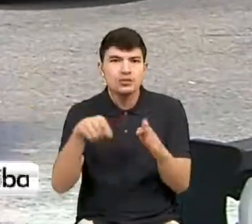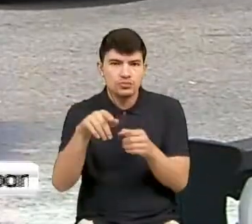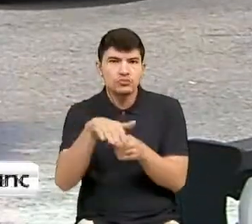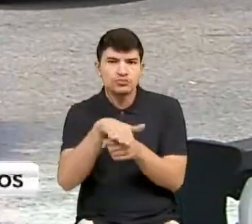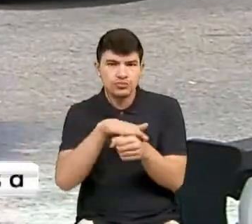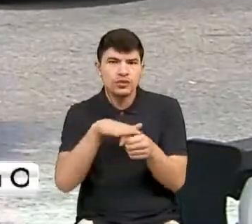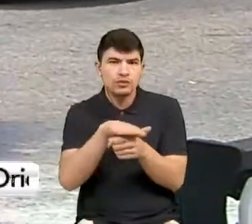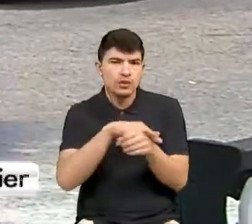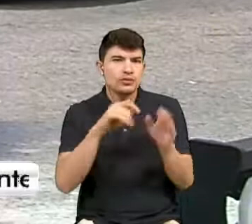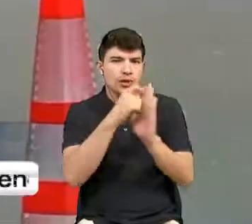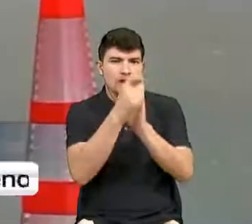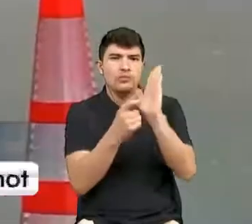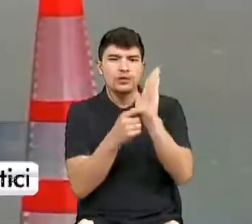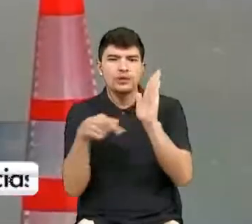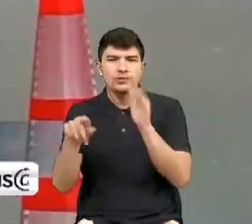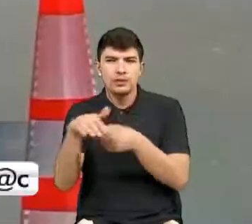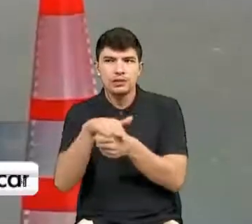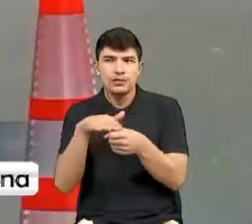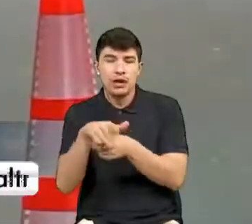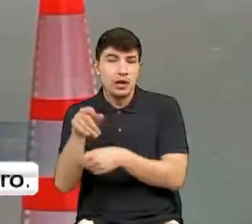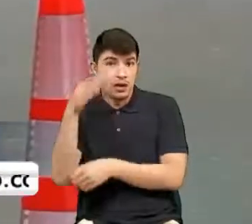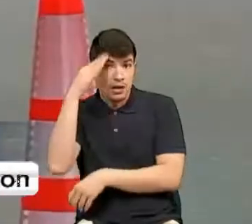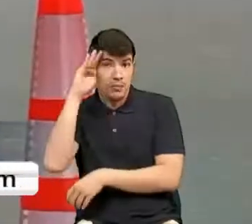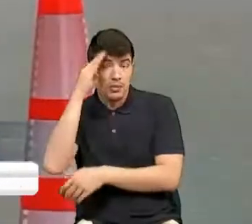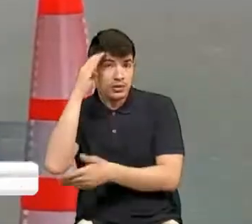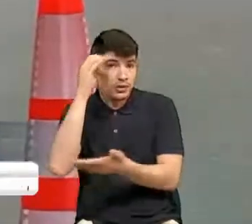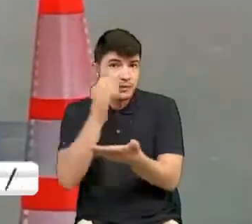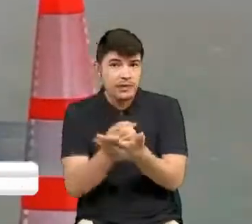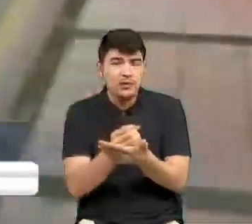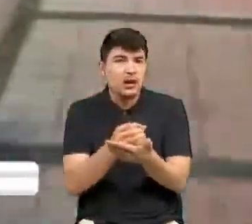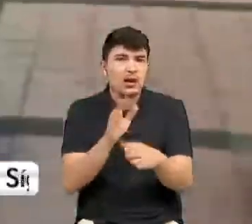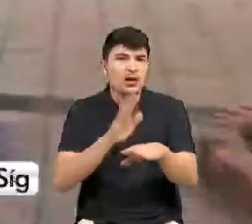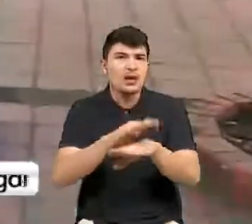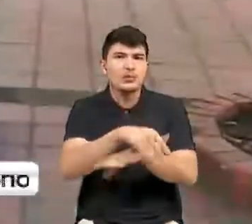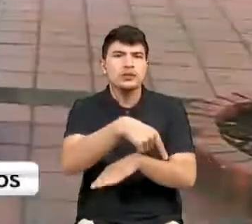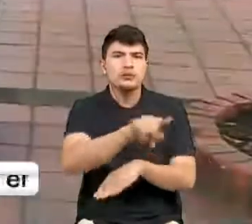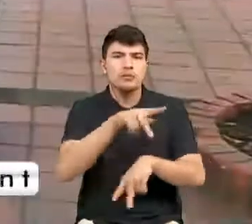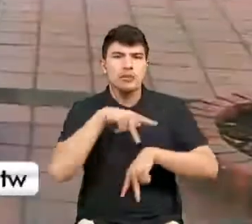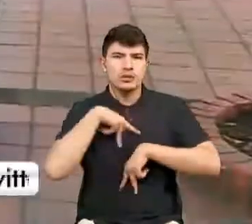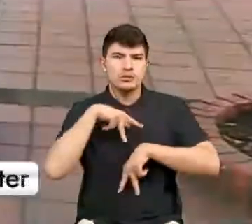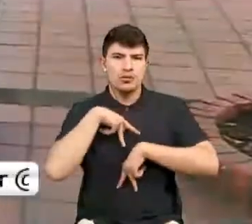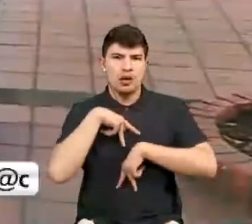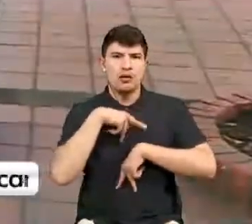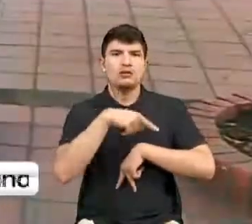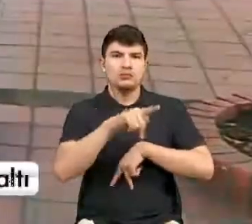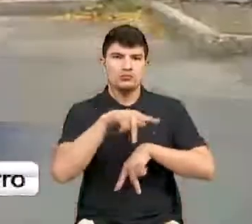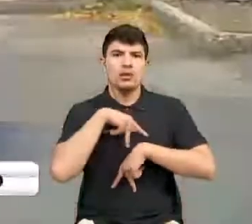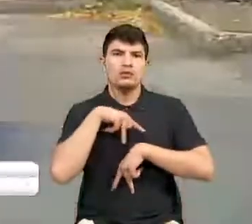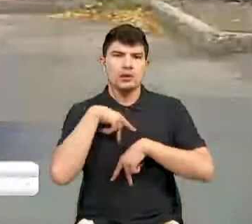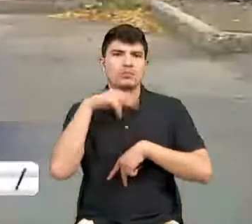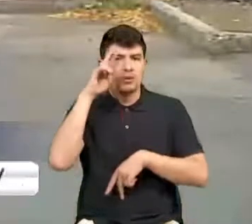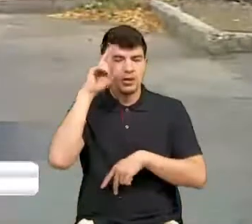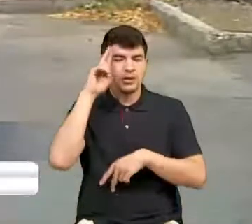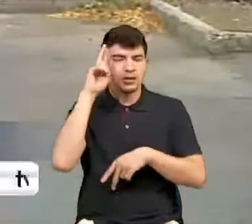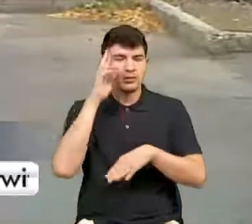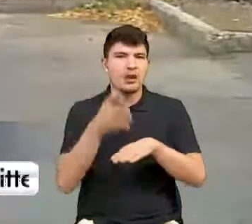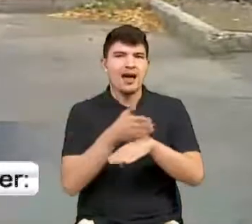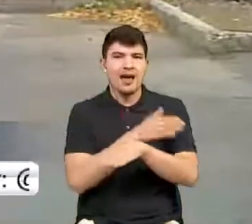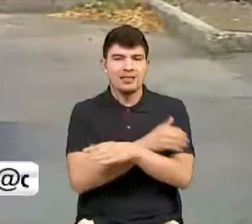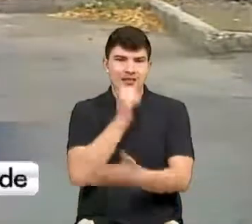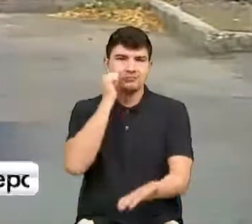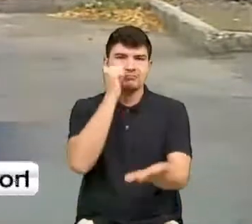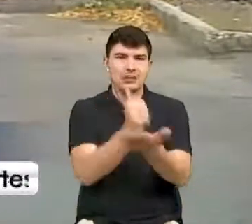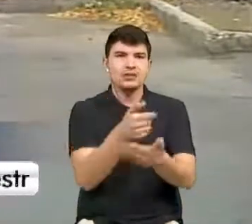de este hecho y ellos expresan que son causas personales la que se dieron el homicidio en el día de antier